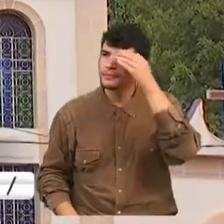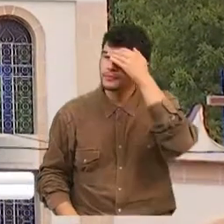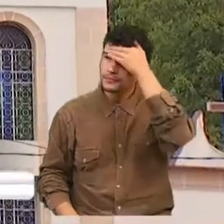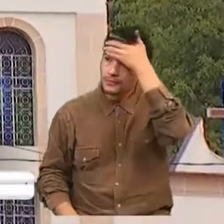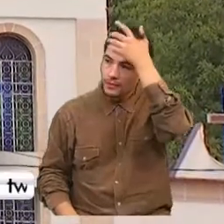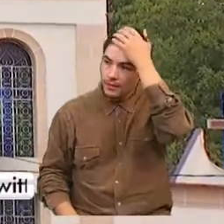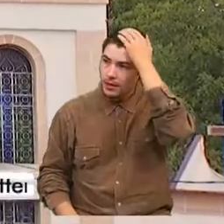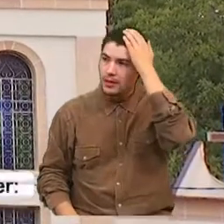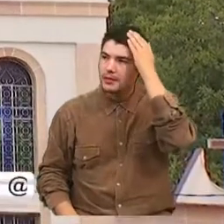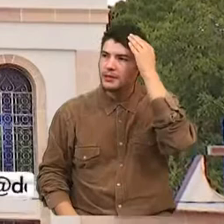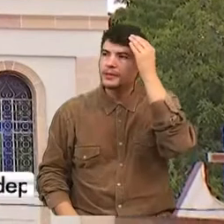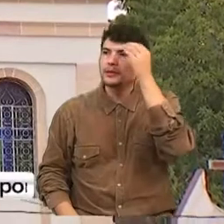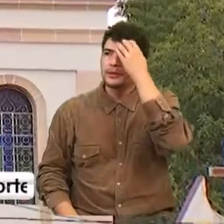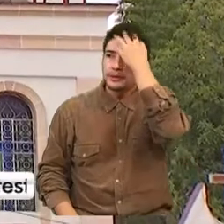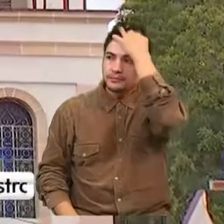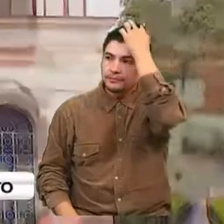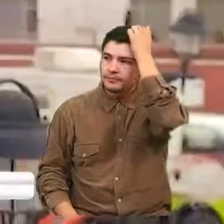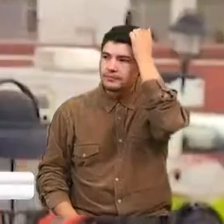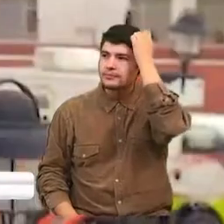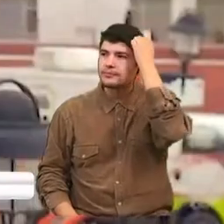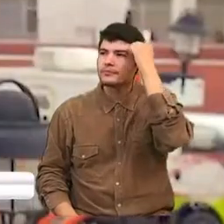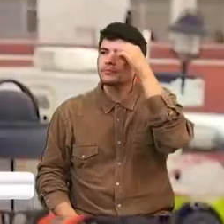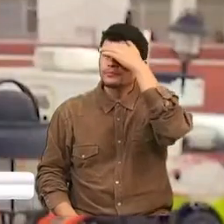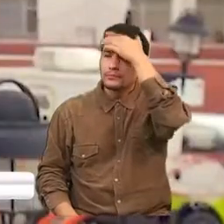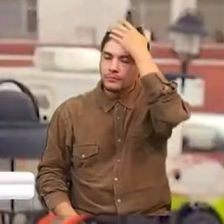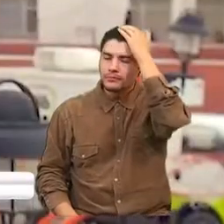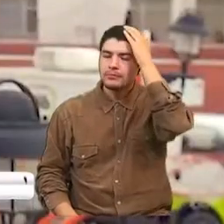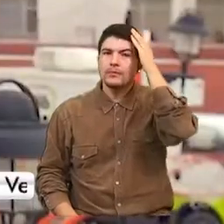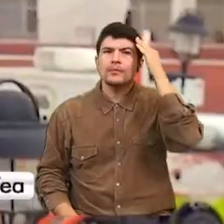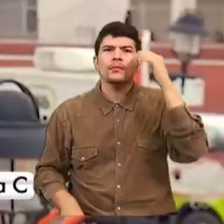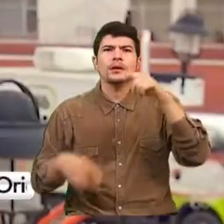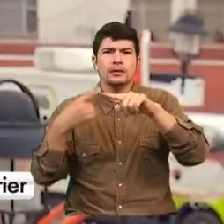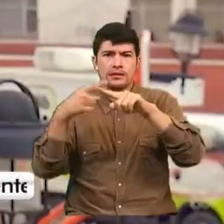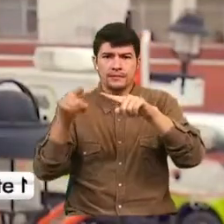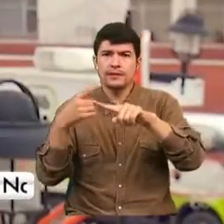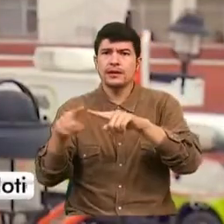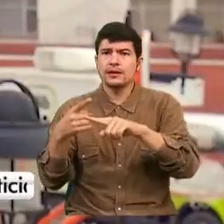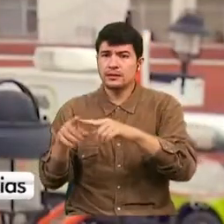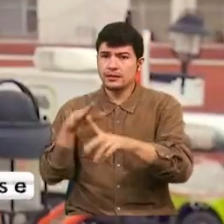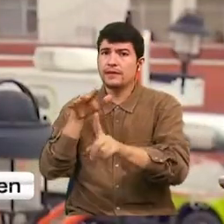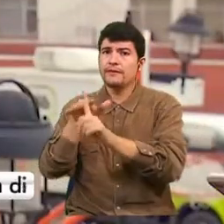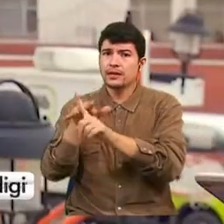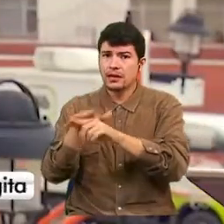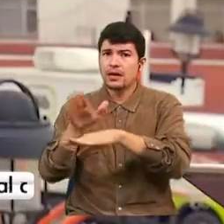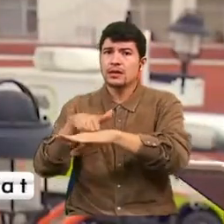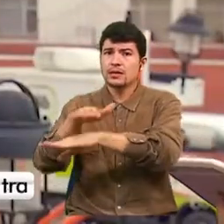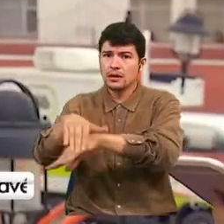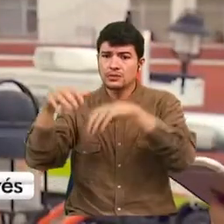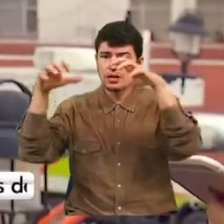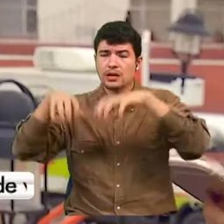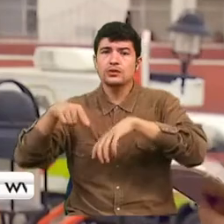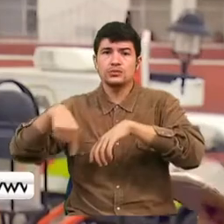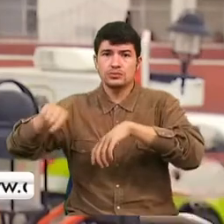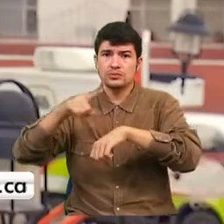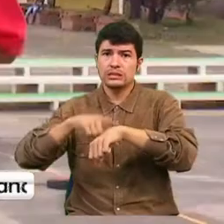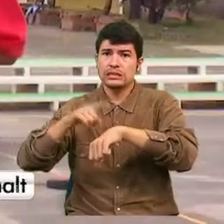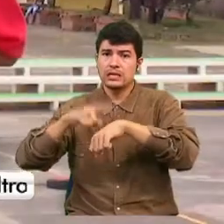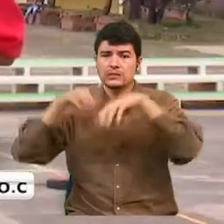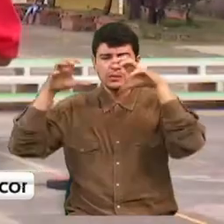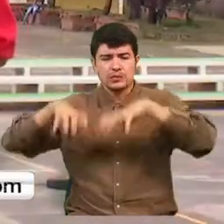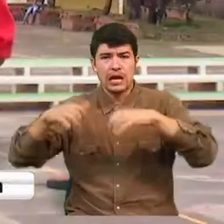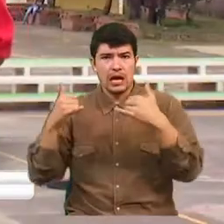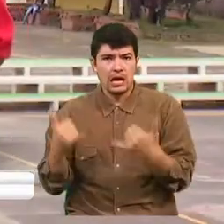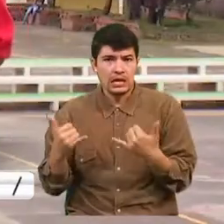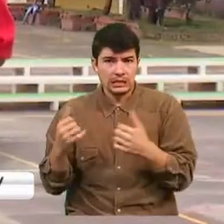Muy bien, muchas gracias Raúl Garzón por esta importante información. Y es que son muchas las afectaciones que han ocasionado las lluvias en esta fuerte temporada que se ha